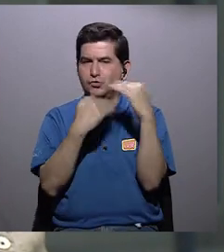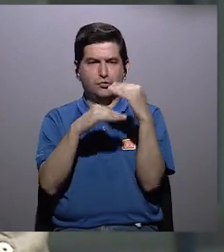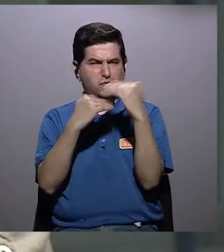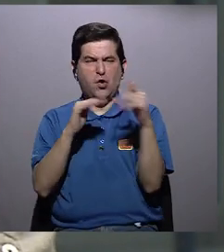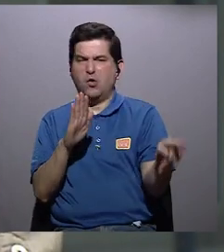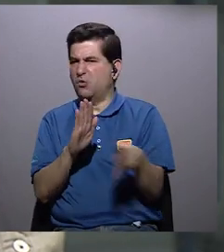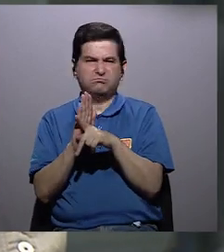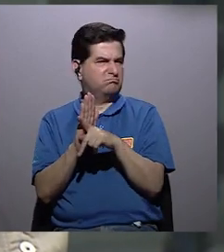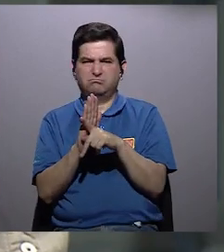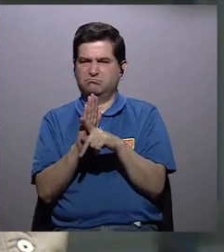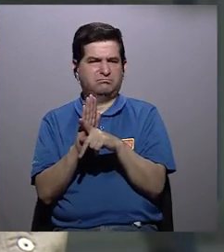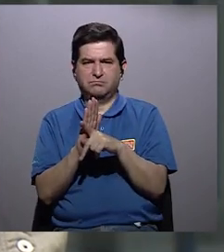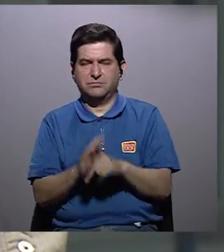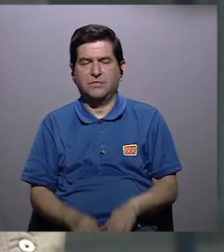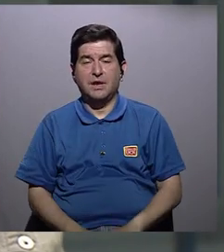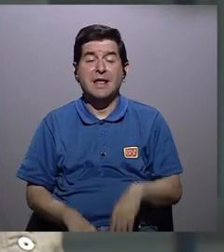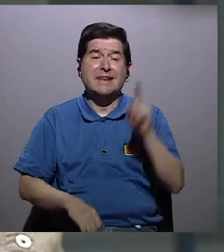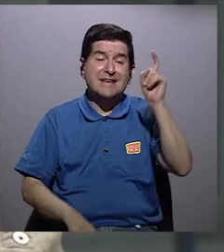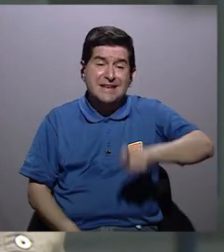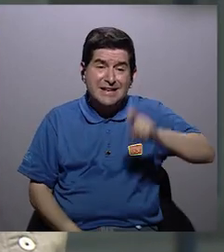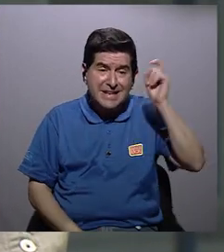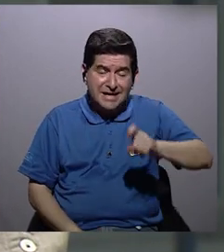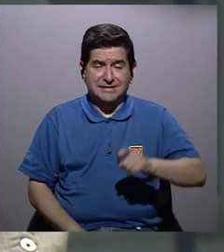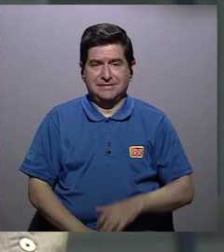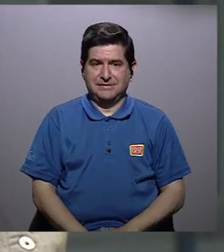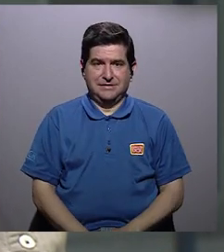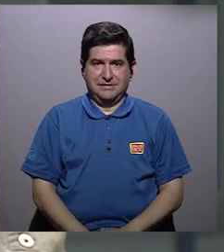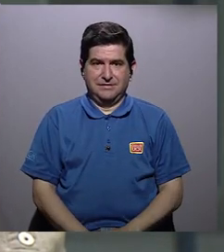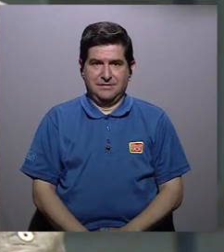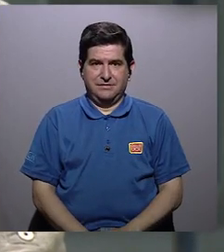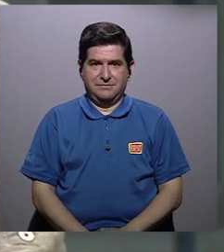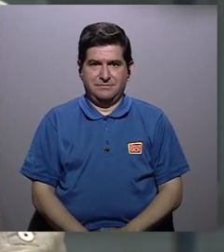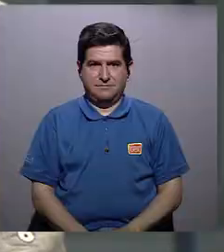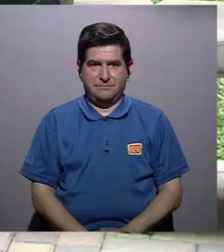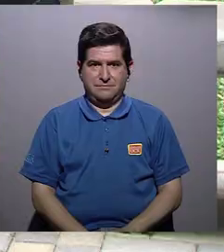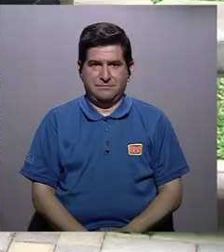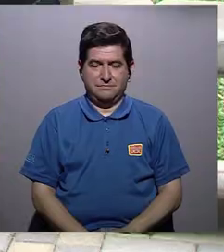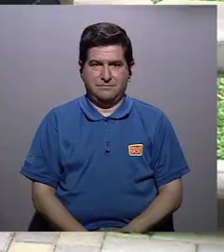o la prohibición, es básico tanto